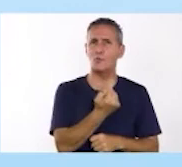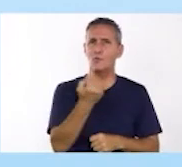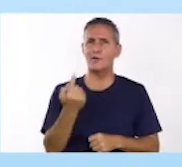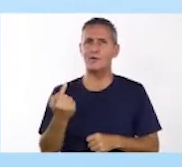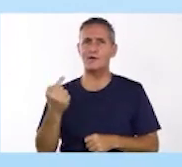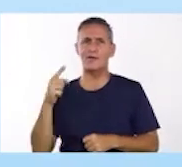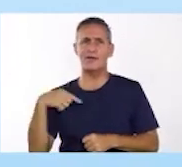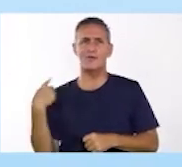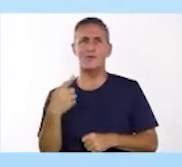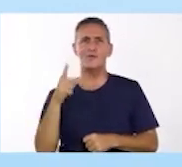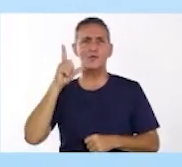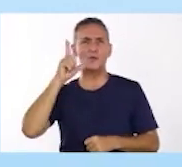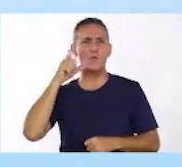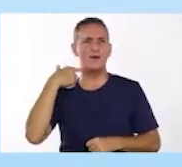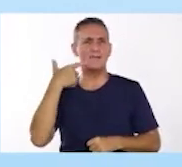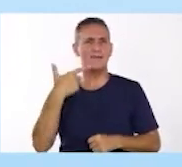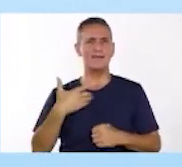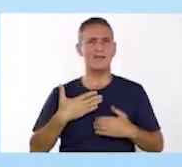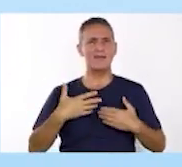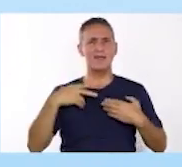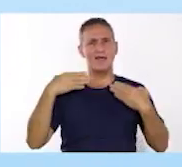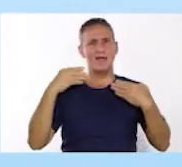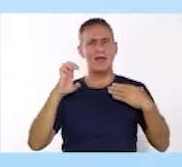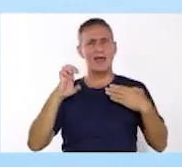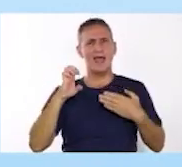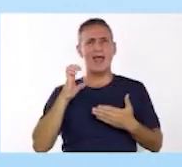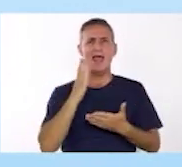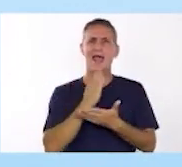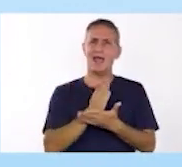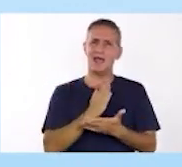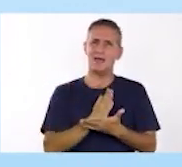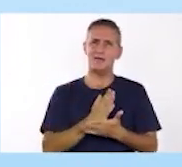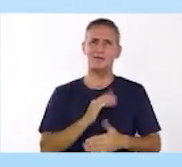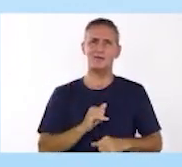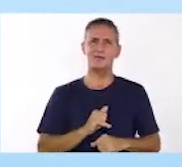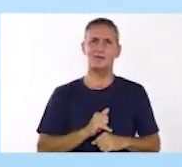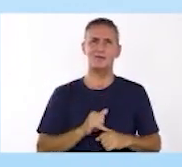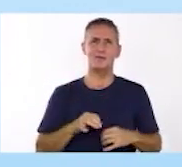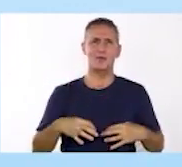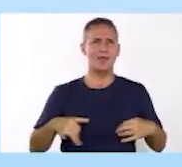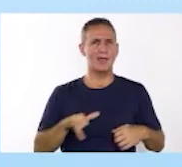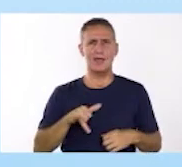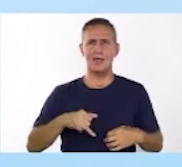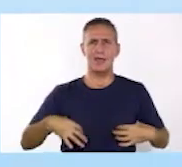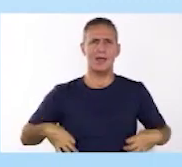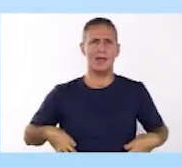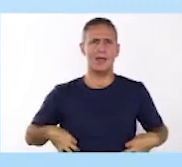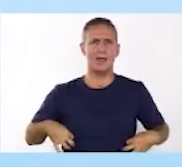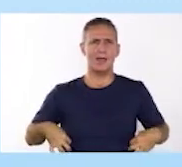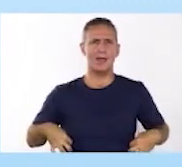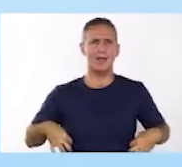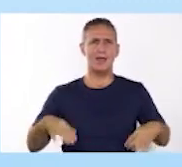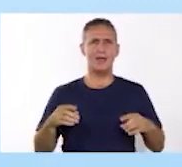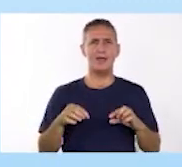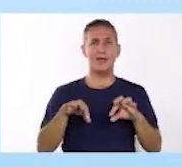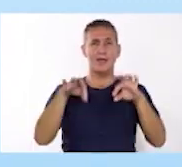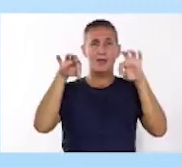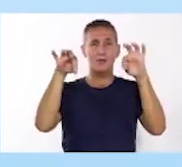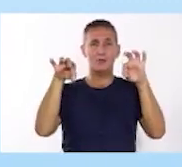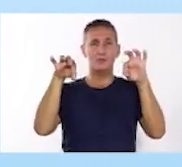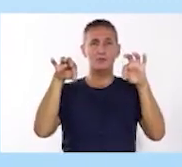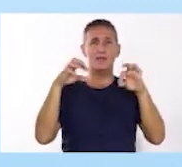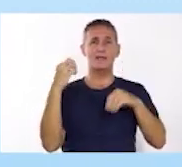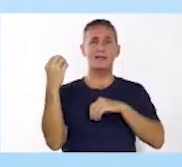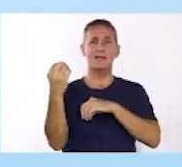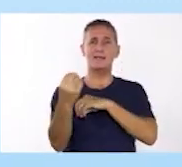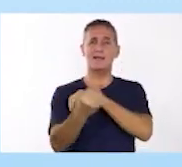una a una nuestra lengua esté educada. Están como el vestido, sujetas